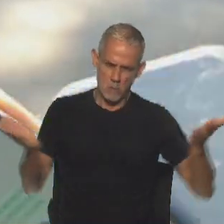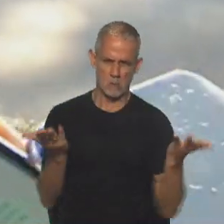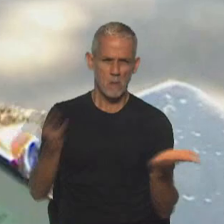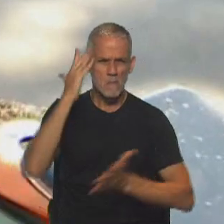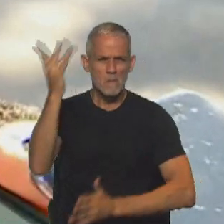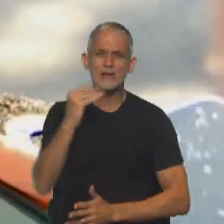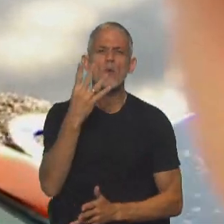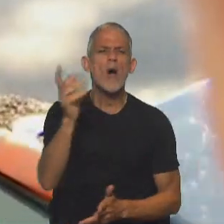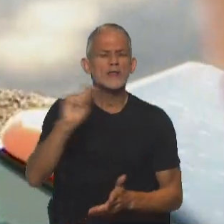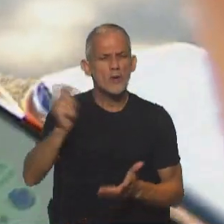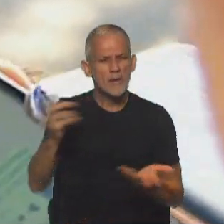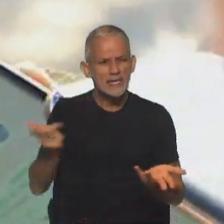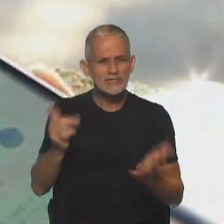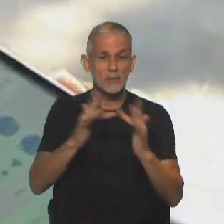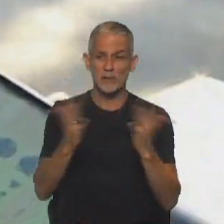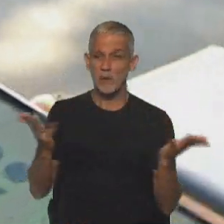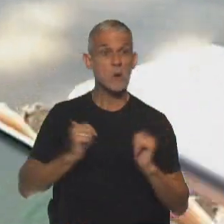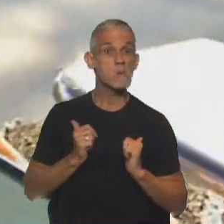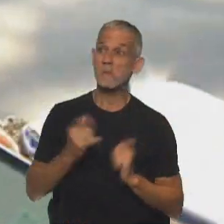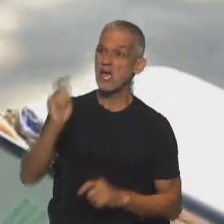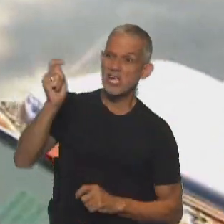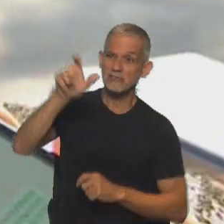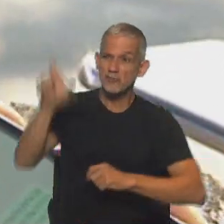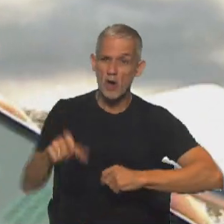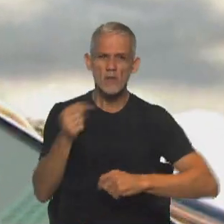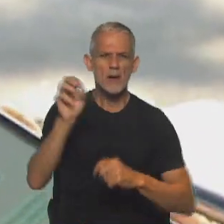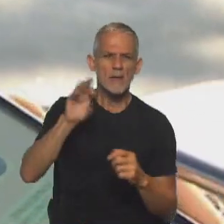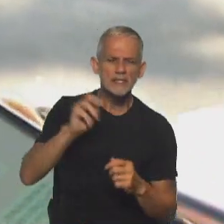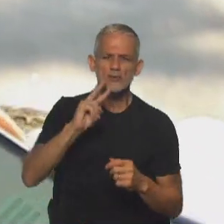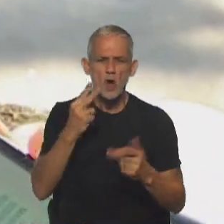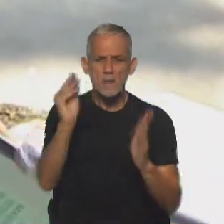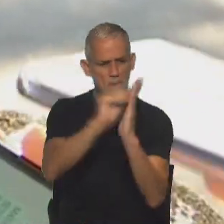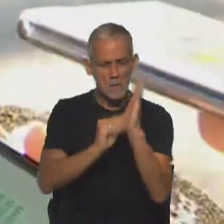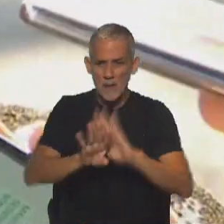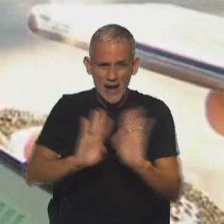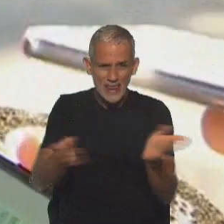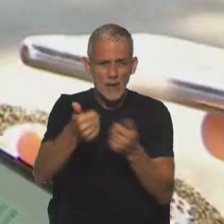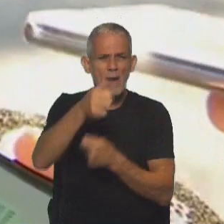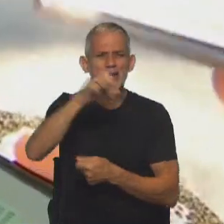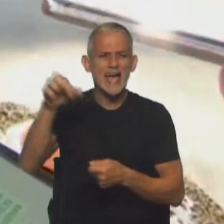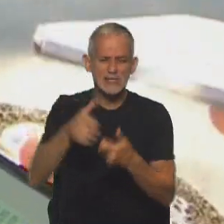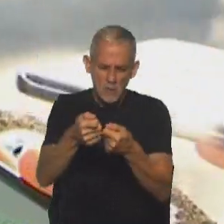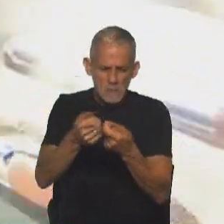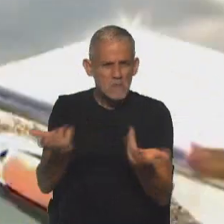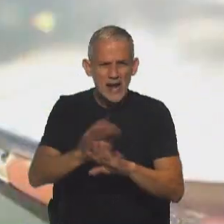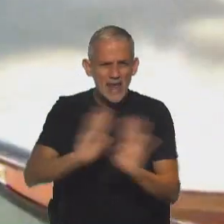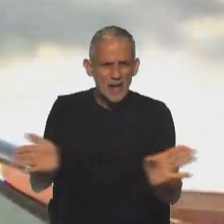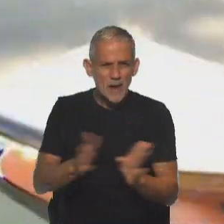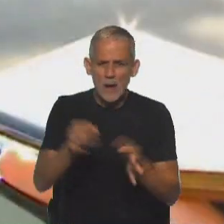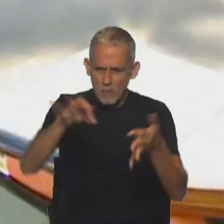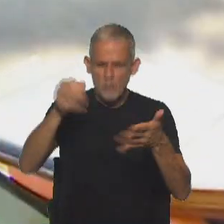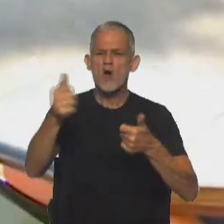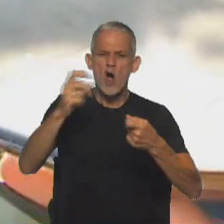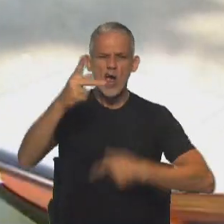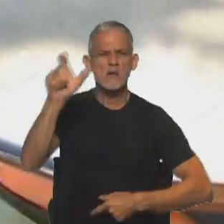marzo, 4 meses para que nos vengan a decir dónde están, quiénes son, carguen sus datos, con la aplicación del RENAPER validamos que esa persona es esa persona